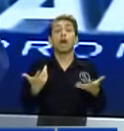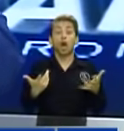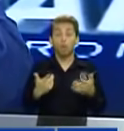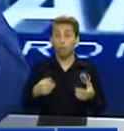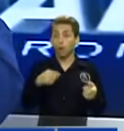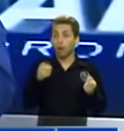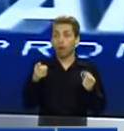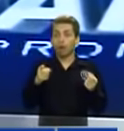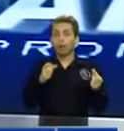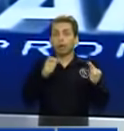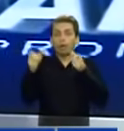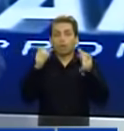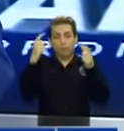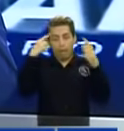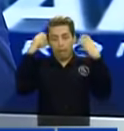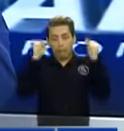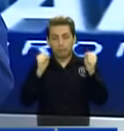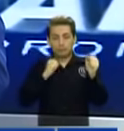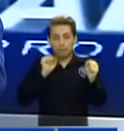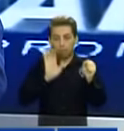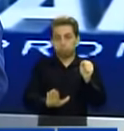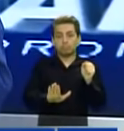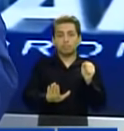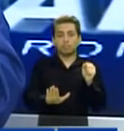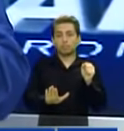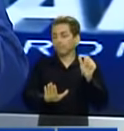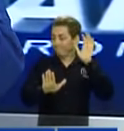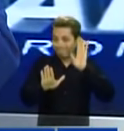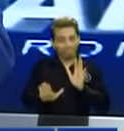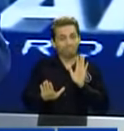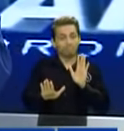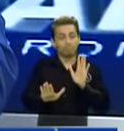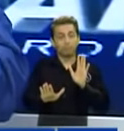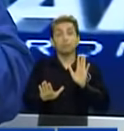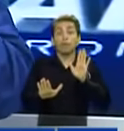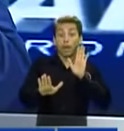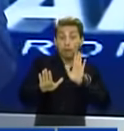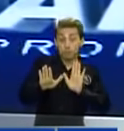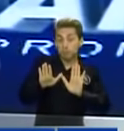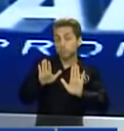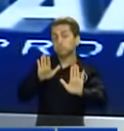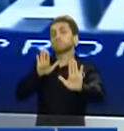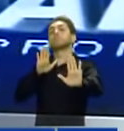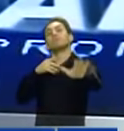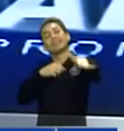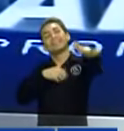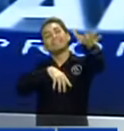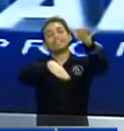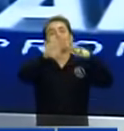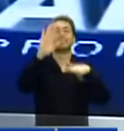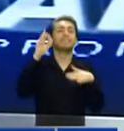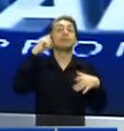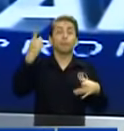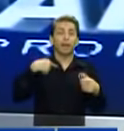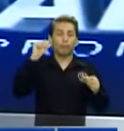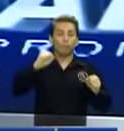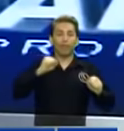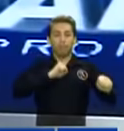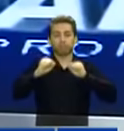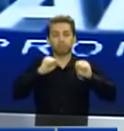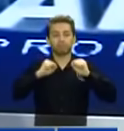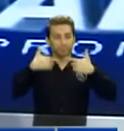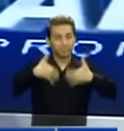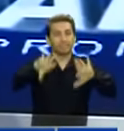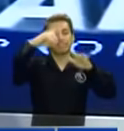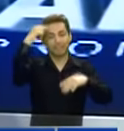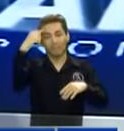el acelerador para darle rienda a la economía para que la gente pueda seguirlo. Pero mientras tanto tenemos que entender que